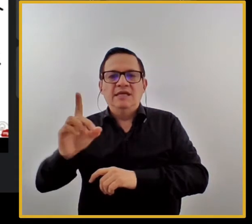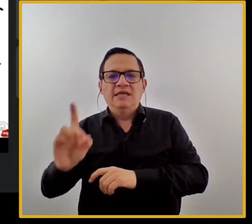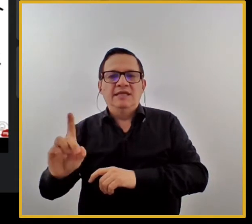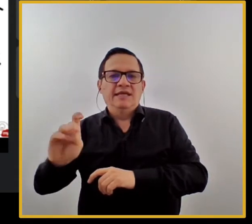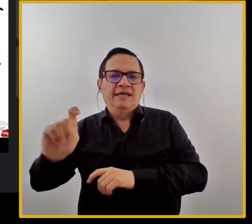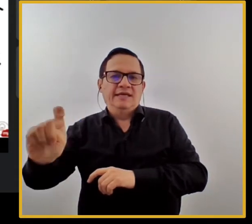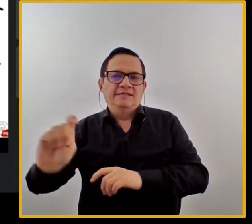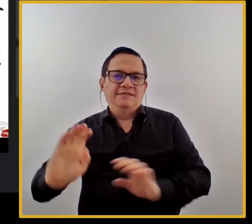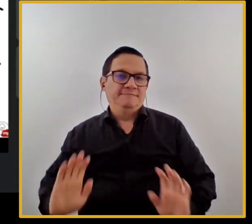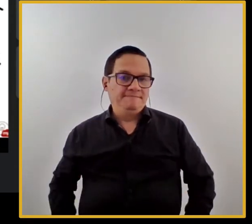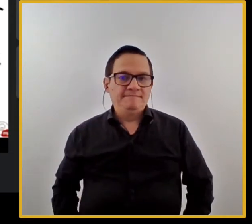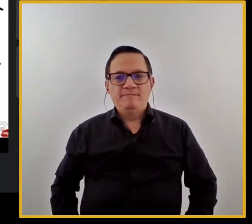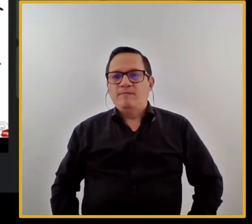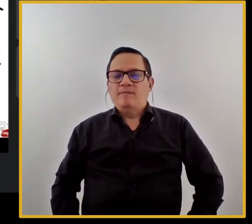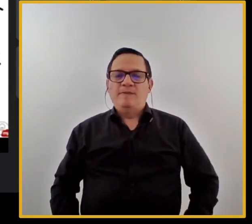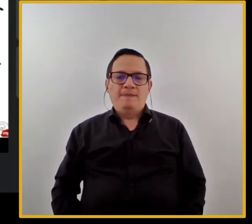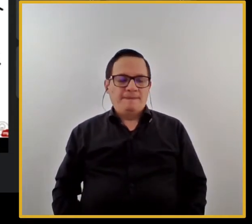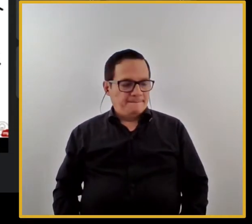de x.